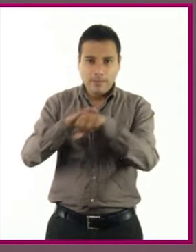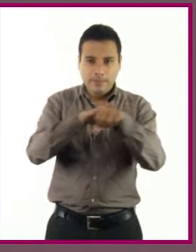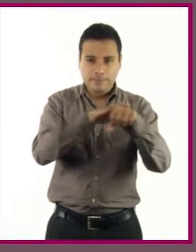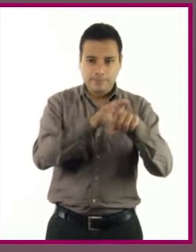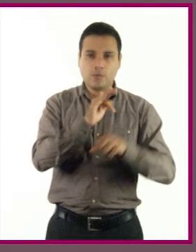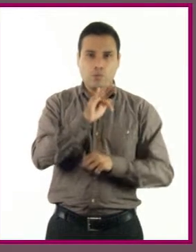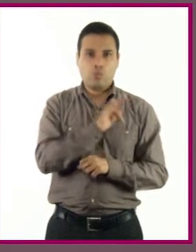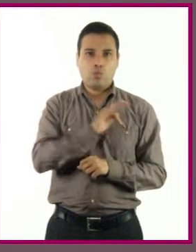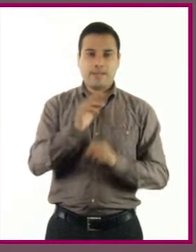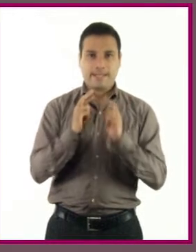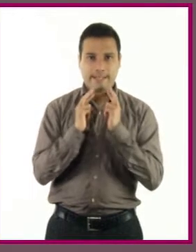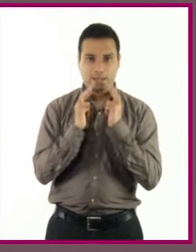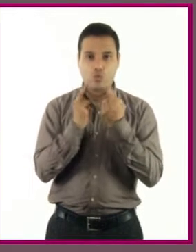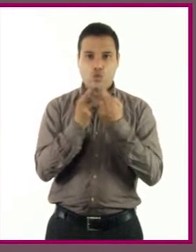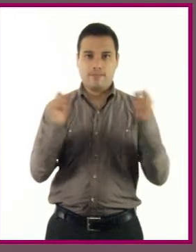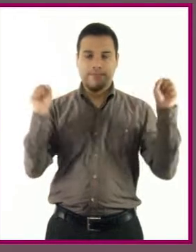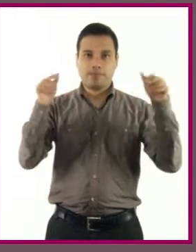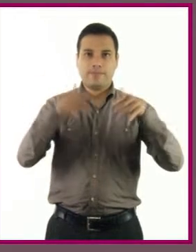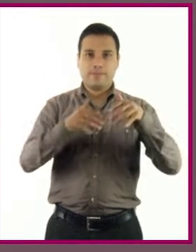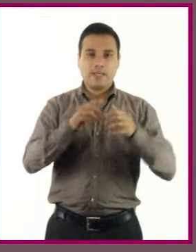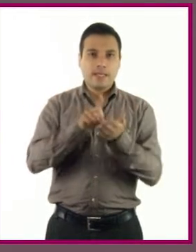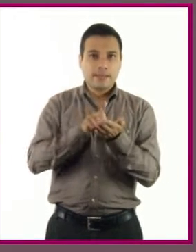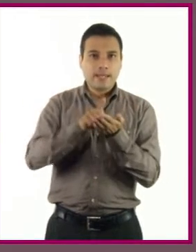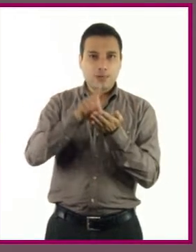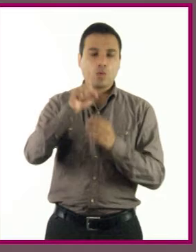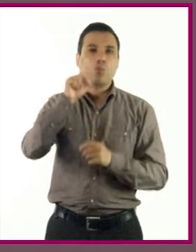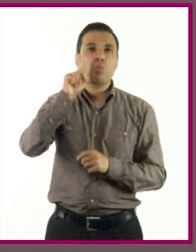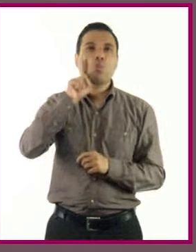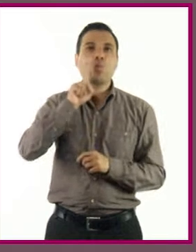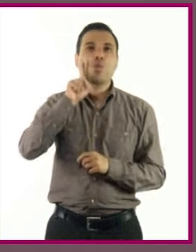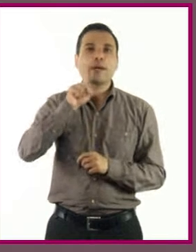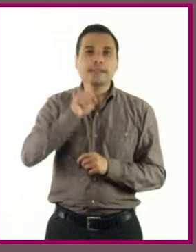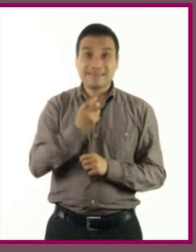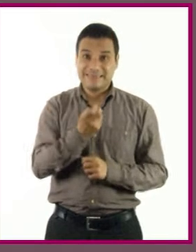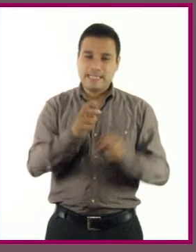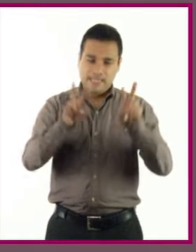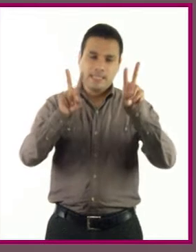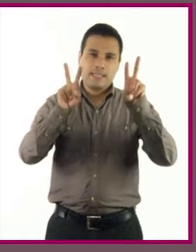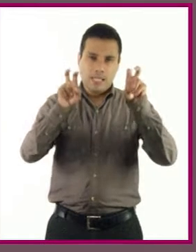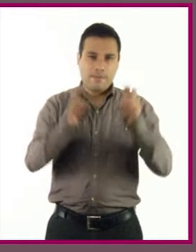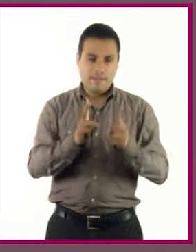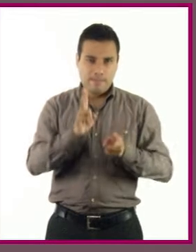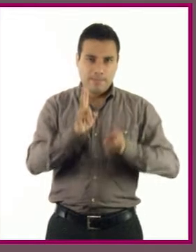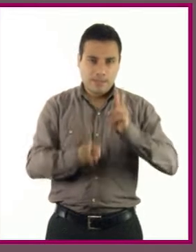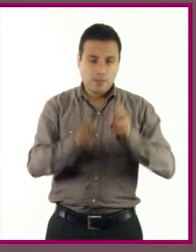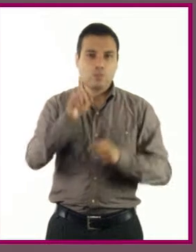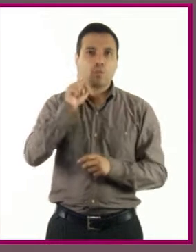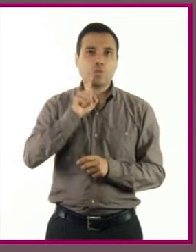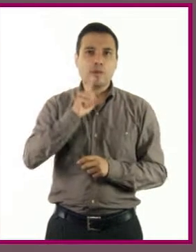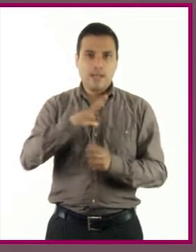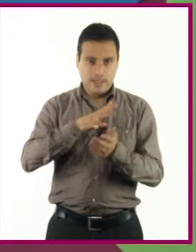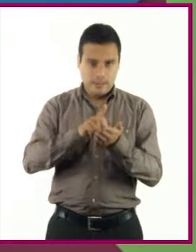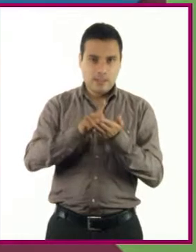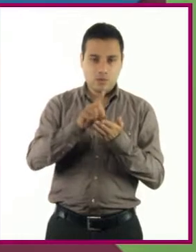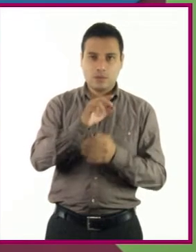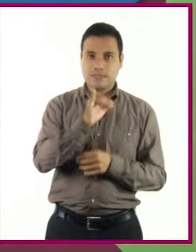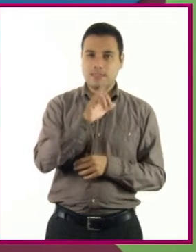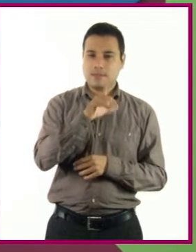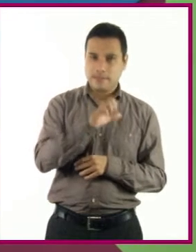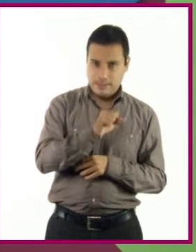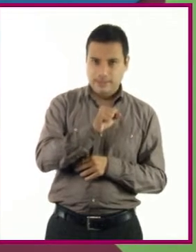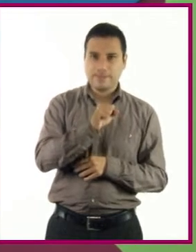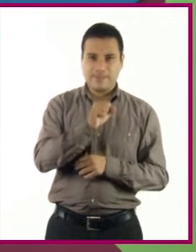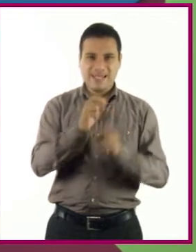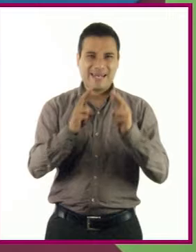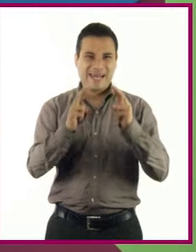discutir la condición de los derechos sociales, civiles y religiosos de las mujeres.